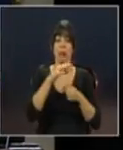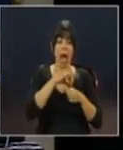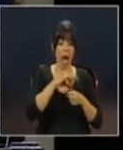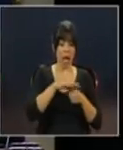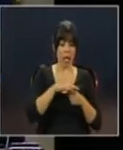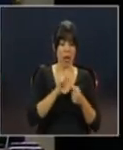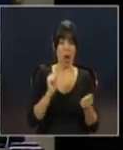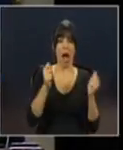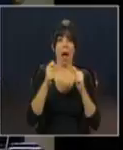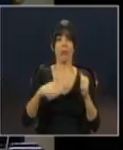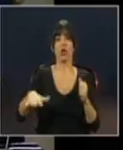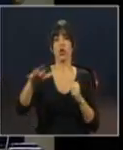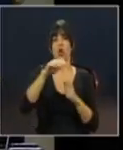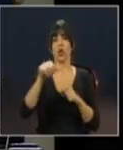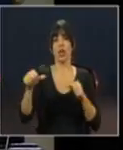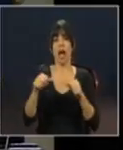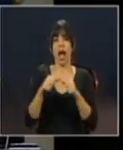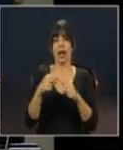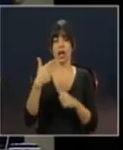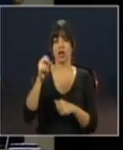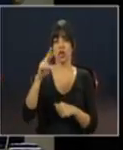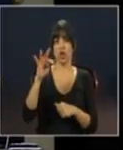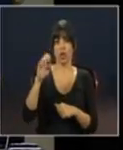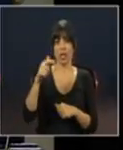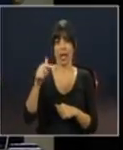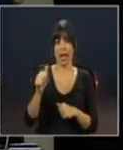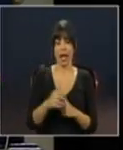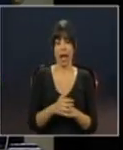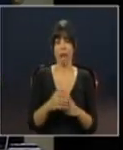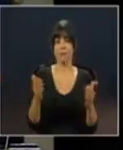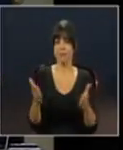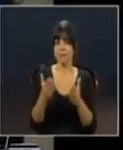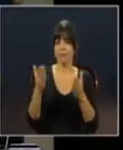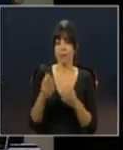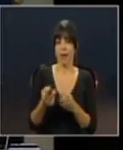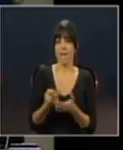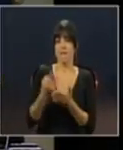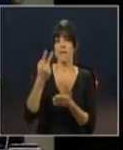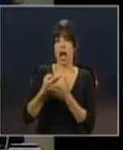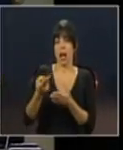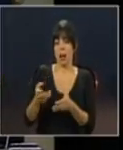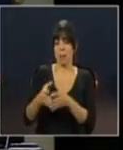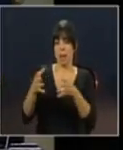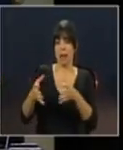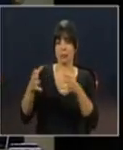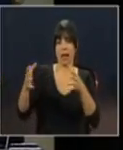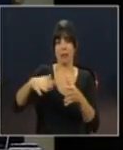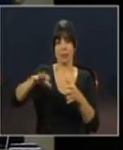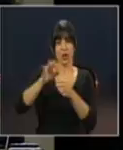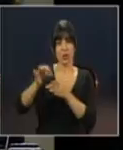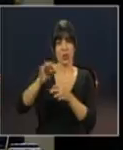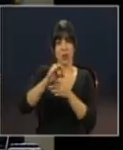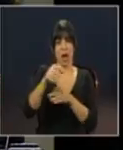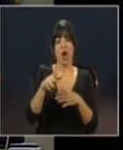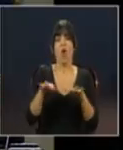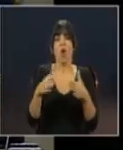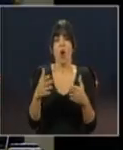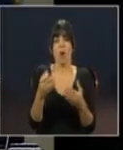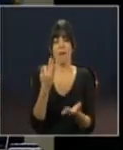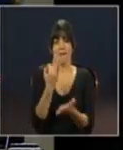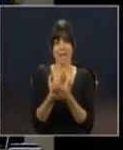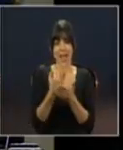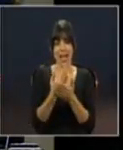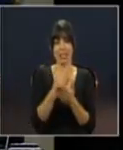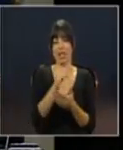la región Chorotega. Seguimos impulsando la agregación de valor en el medio rural mediante el apoyo con servicios financieros